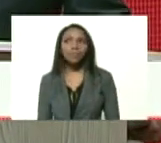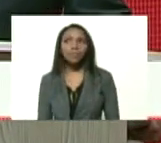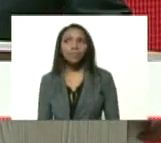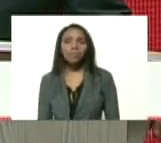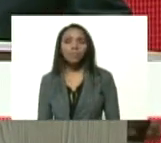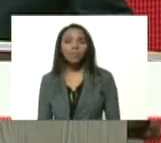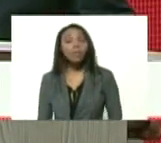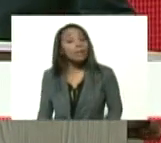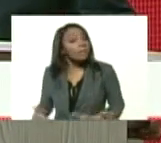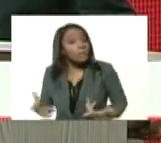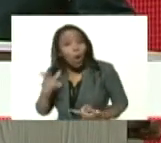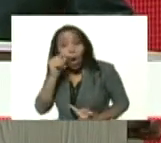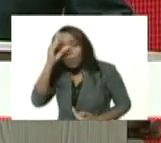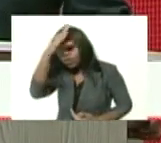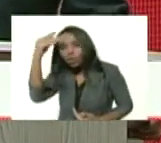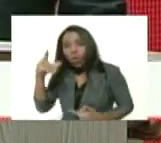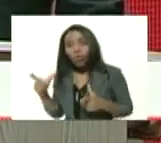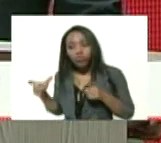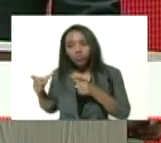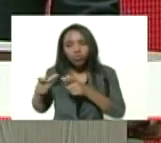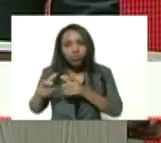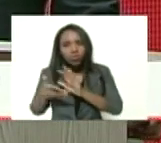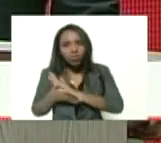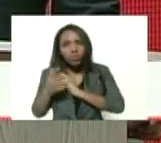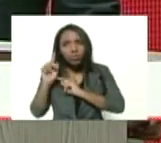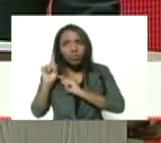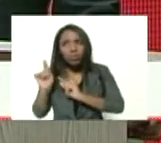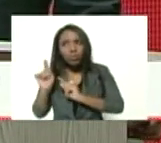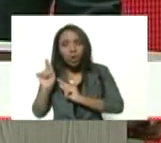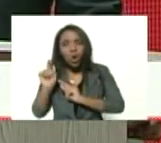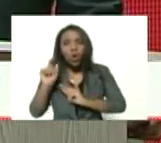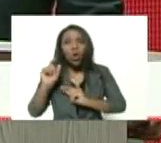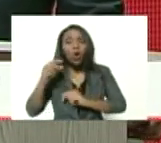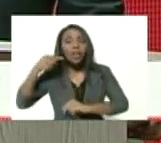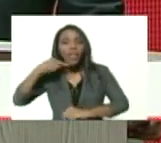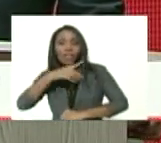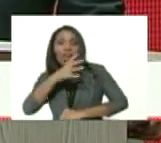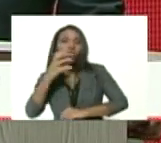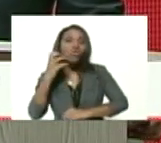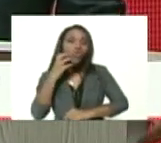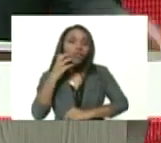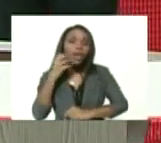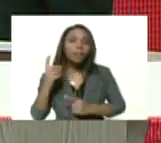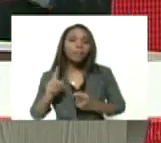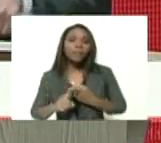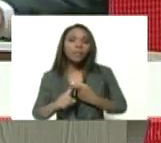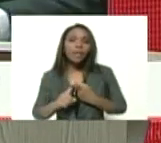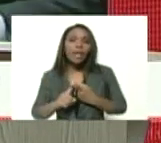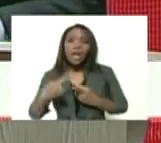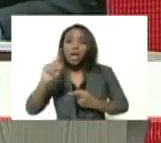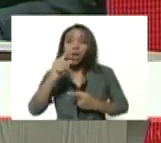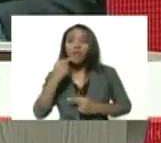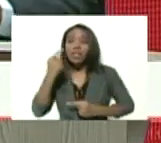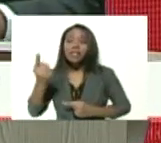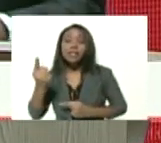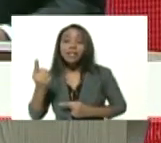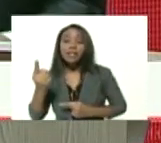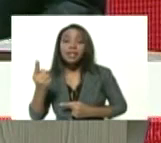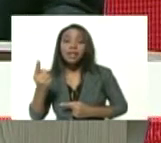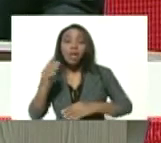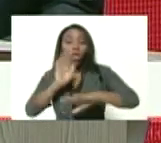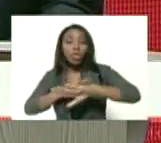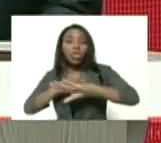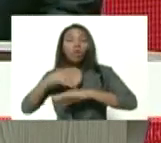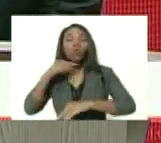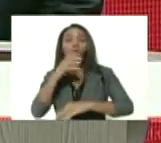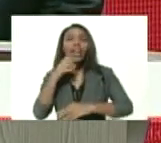¿Acaso Donald Trump se reúne con Iván Duque y no le va a decir a Iván